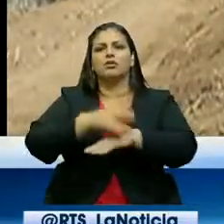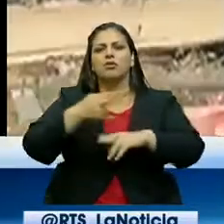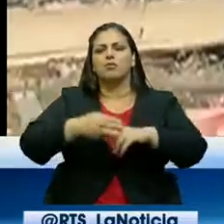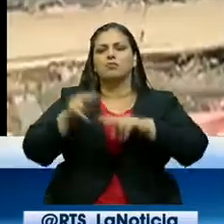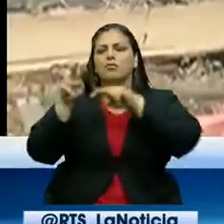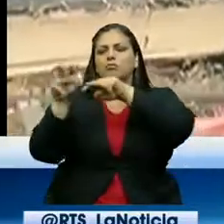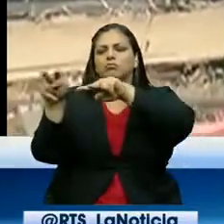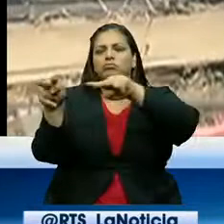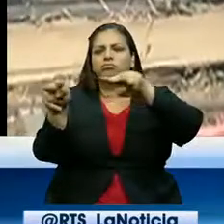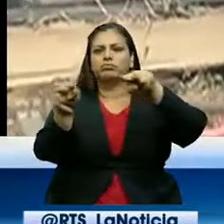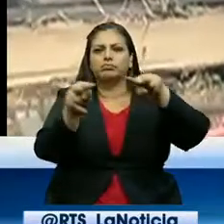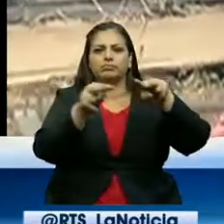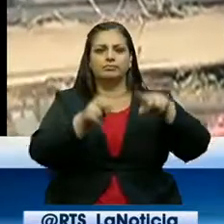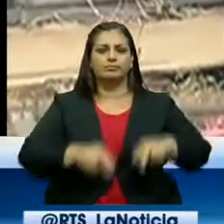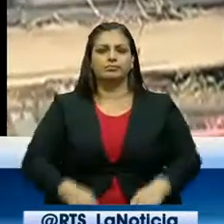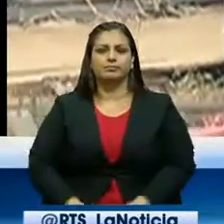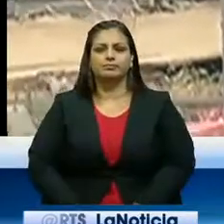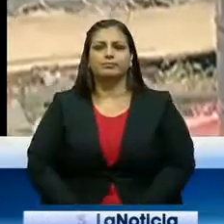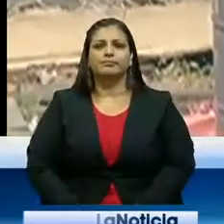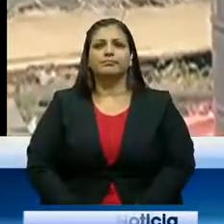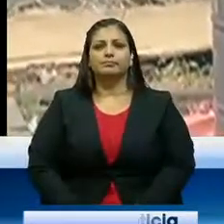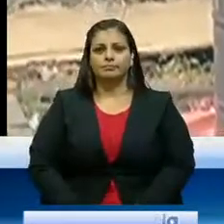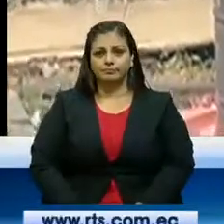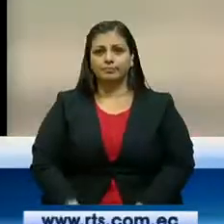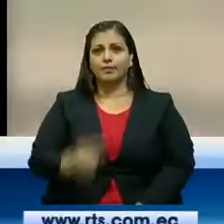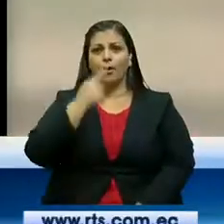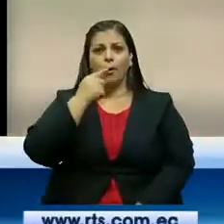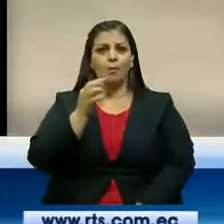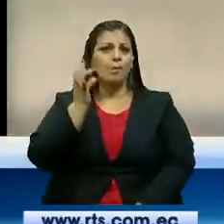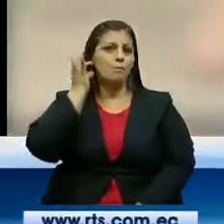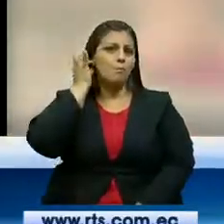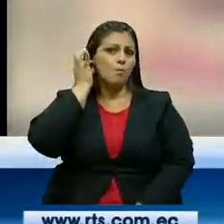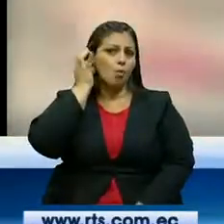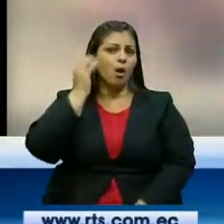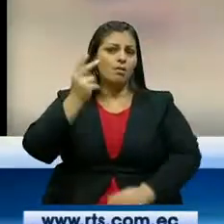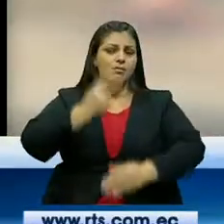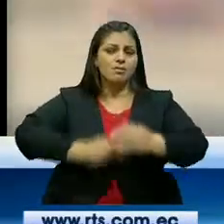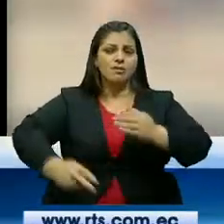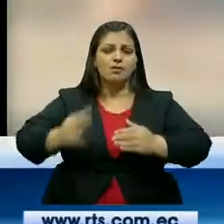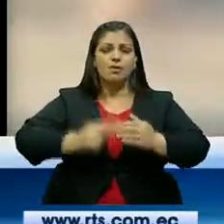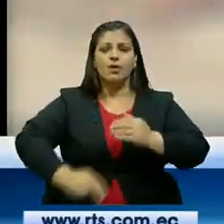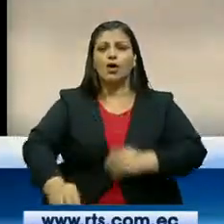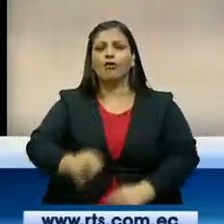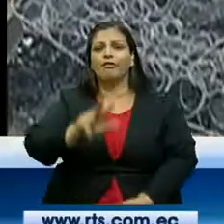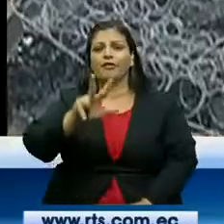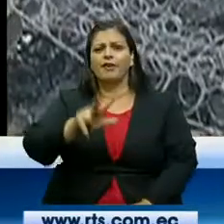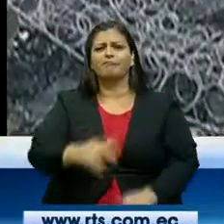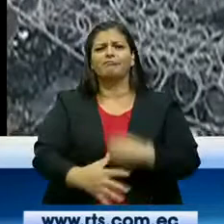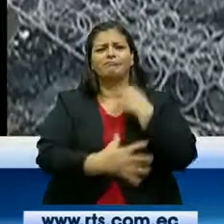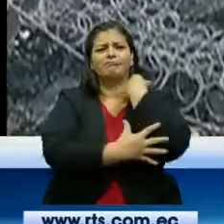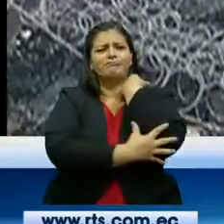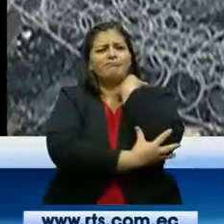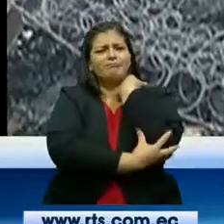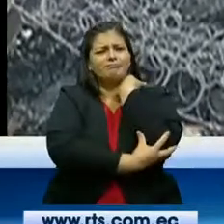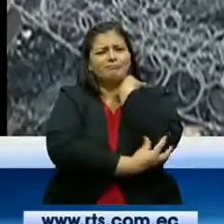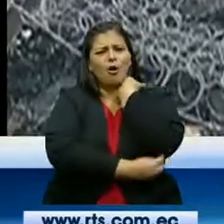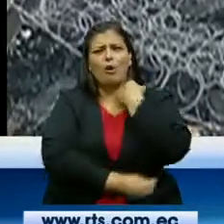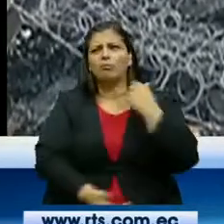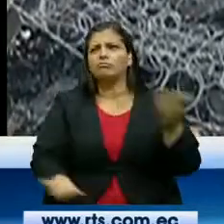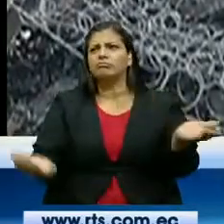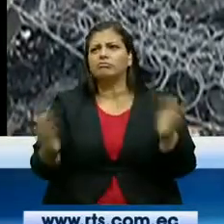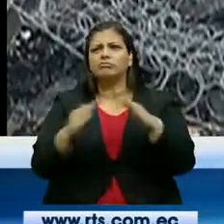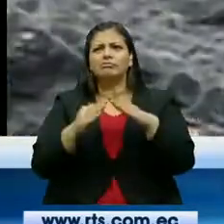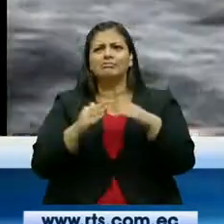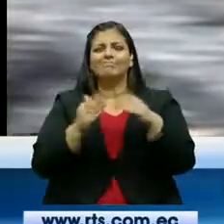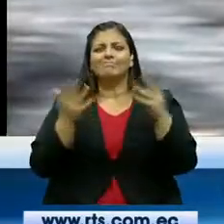que ahora tendrá que enfrentar la pareja de esposos con sus tres hijos. Ellos por ahora no tienen un lugar donde dormir. Me sorprendió